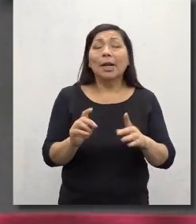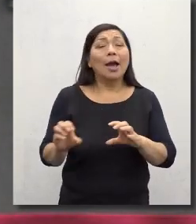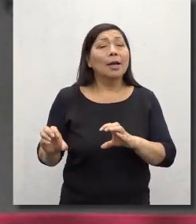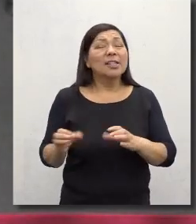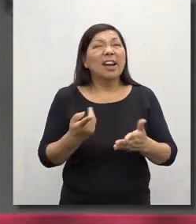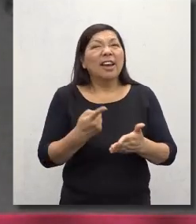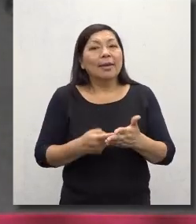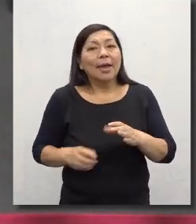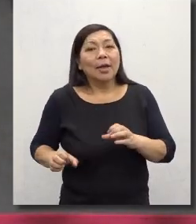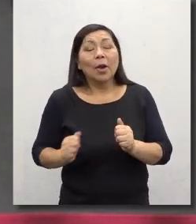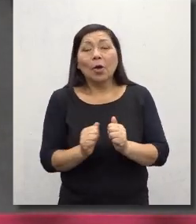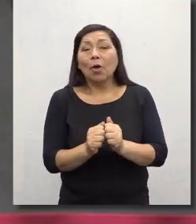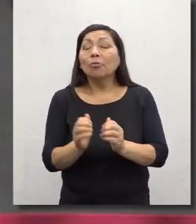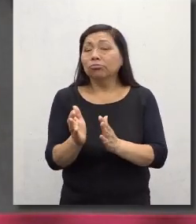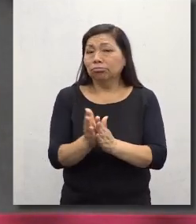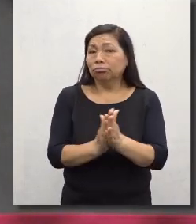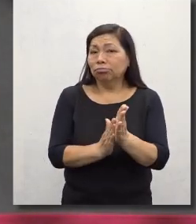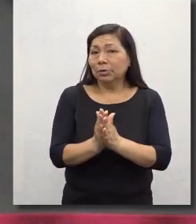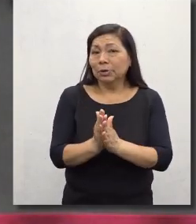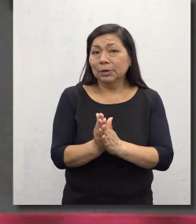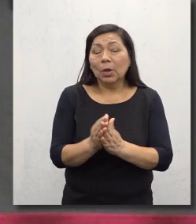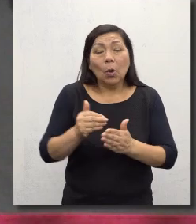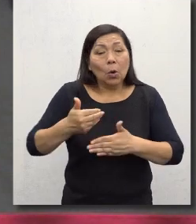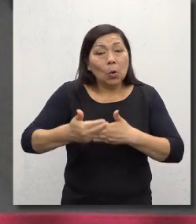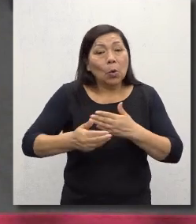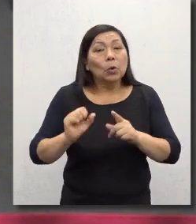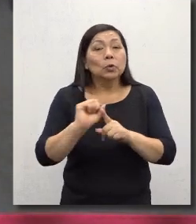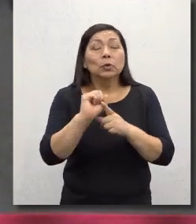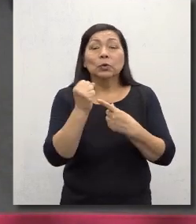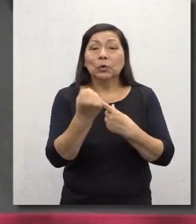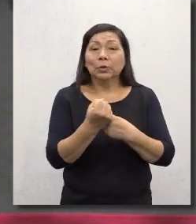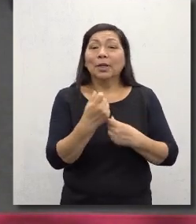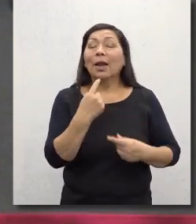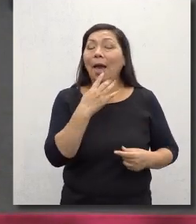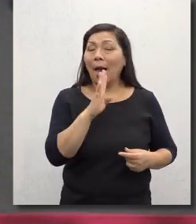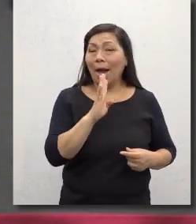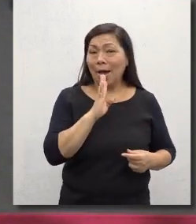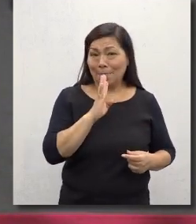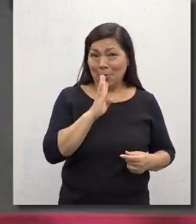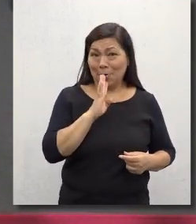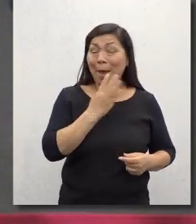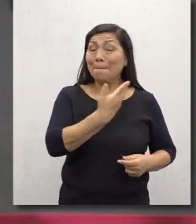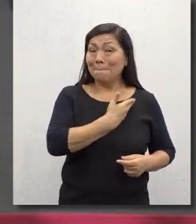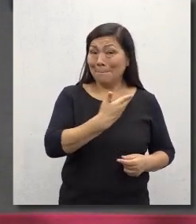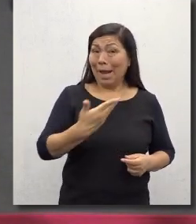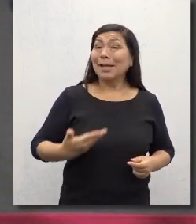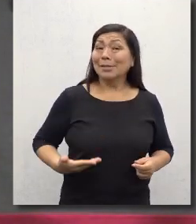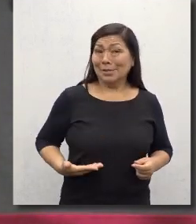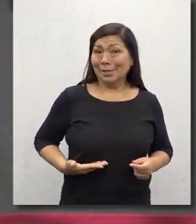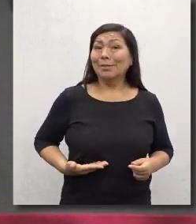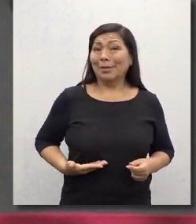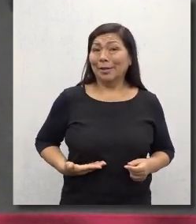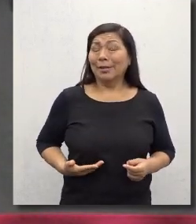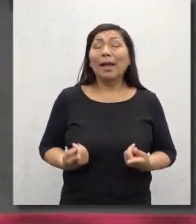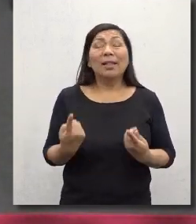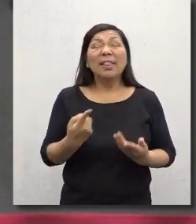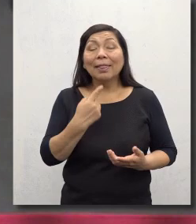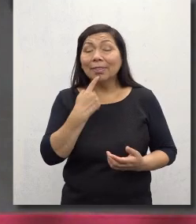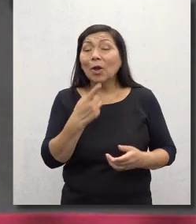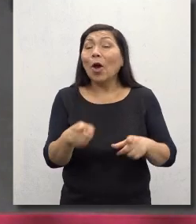construir decisiones con eficacia y consecuencias sociales, dijo. De otro lado, reafirmó que el